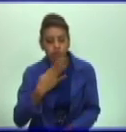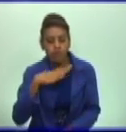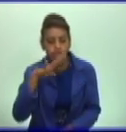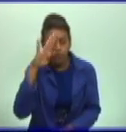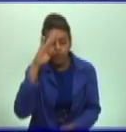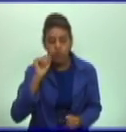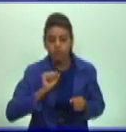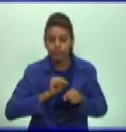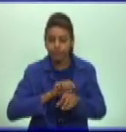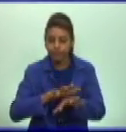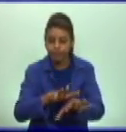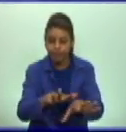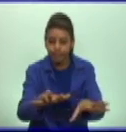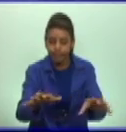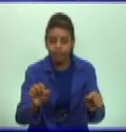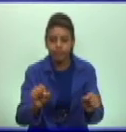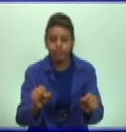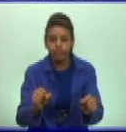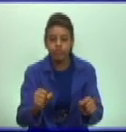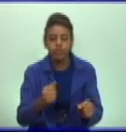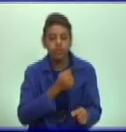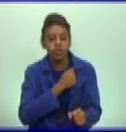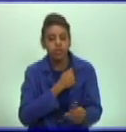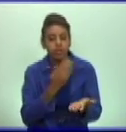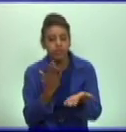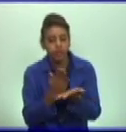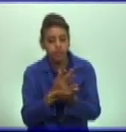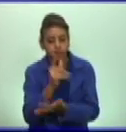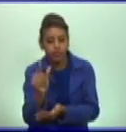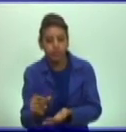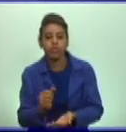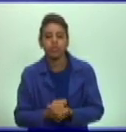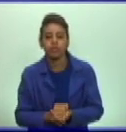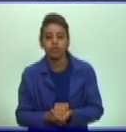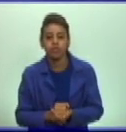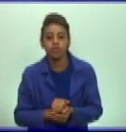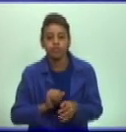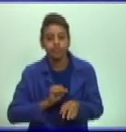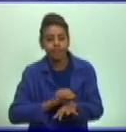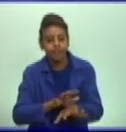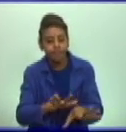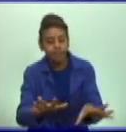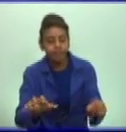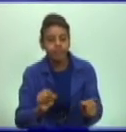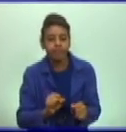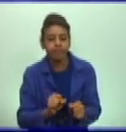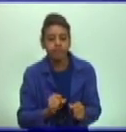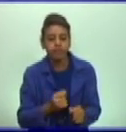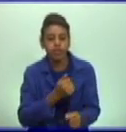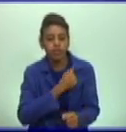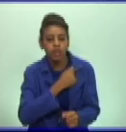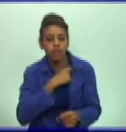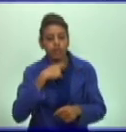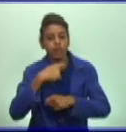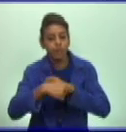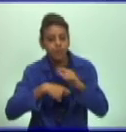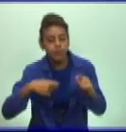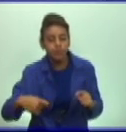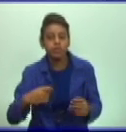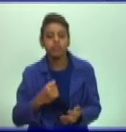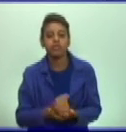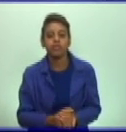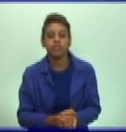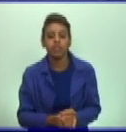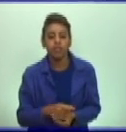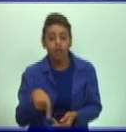Adelante, queridos estudiantes. Adelante, queridos pioneros.